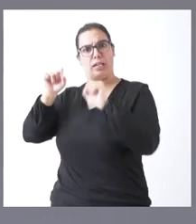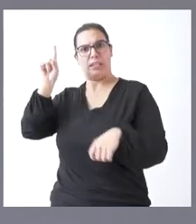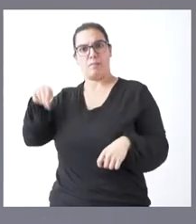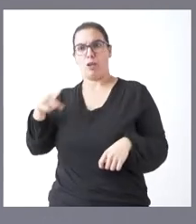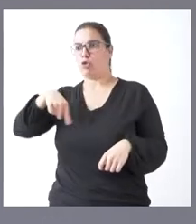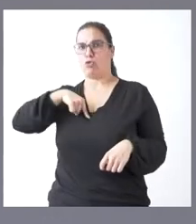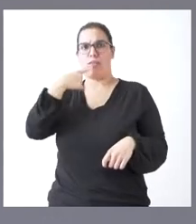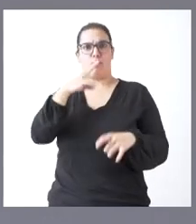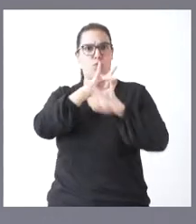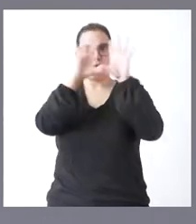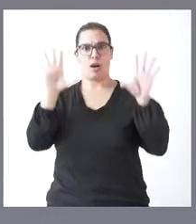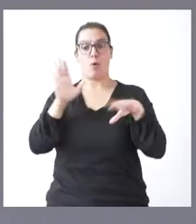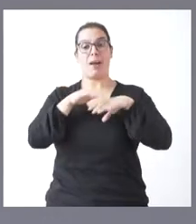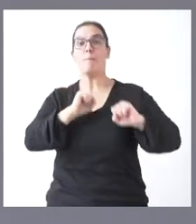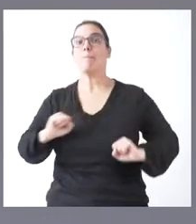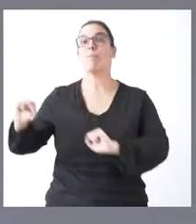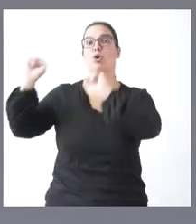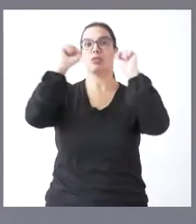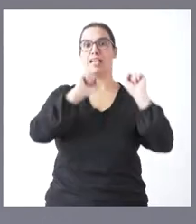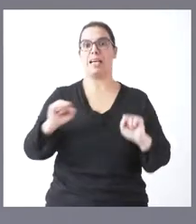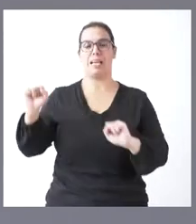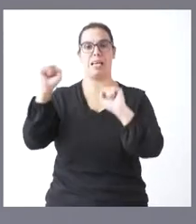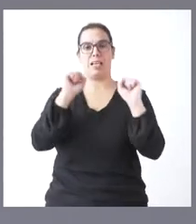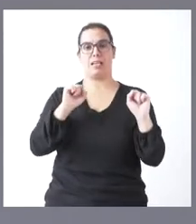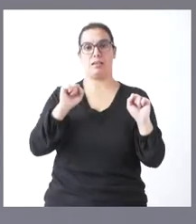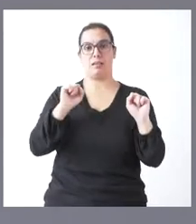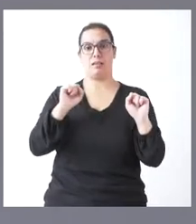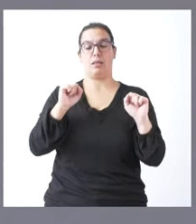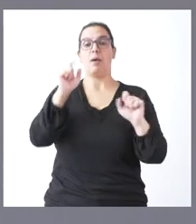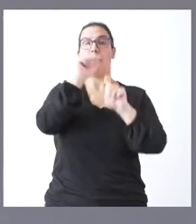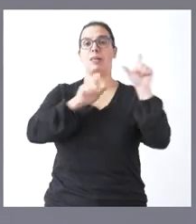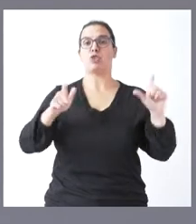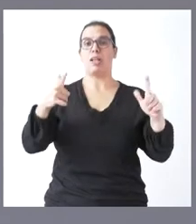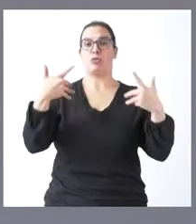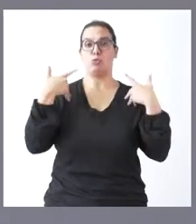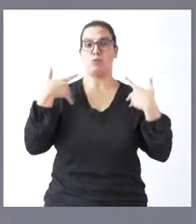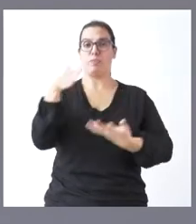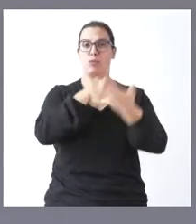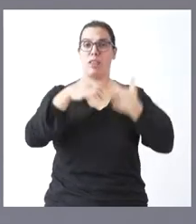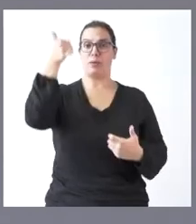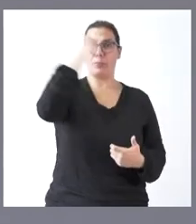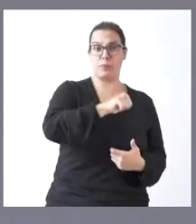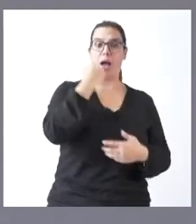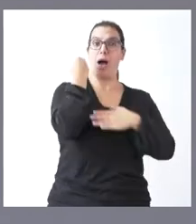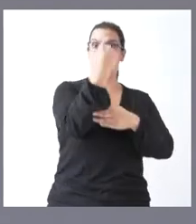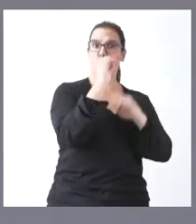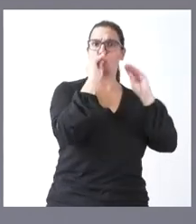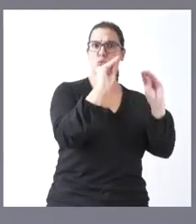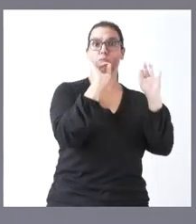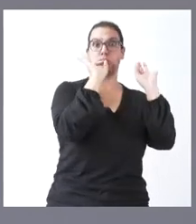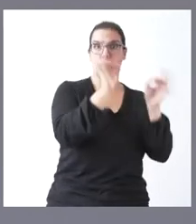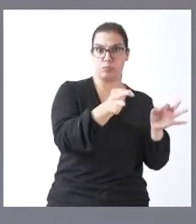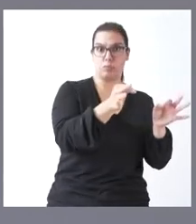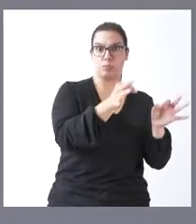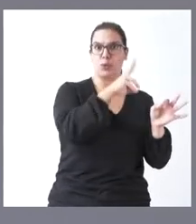alguno de la protección de las personas que son objeto de violencia de género y reforzando nuestro apoyo hacia ellas Nosotros también